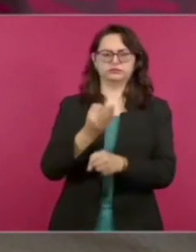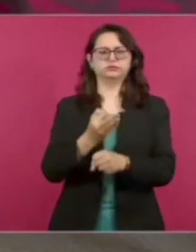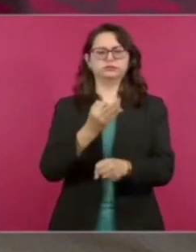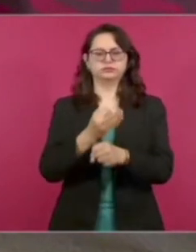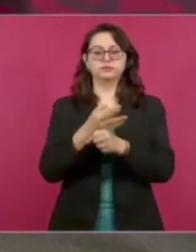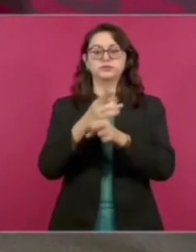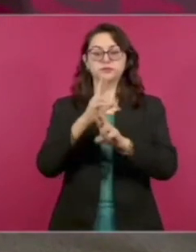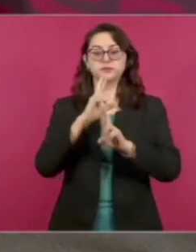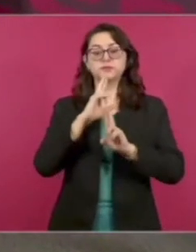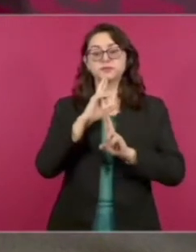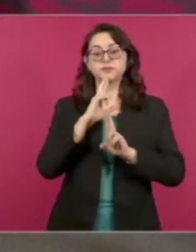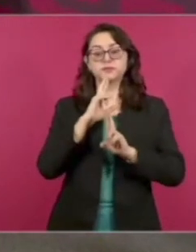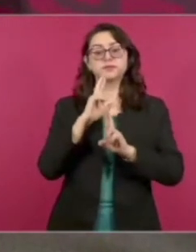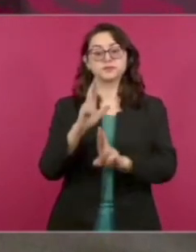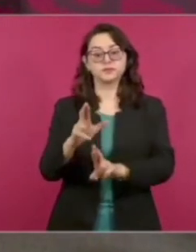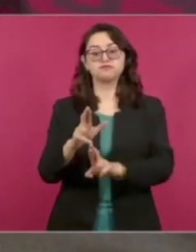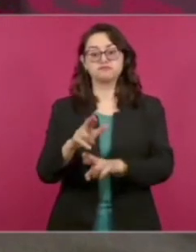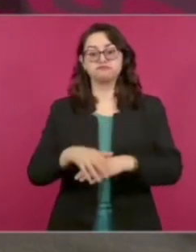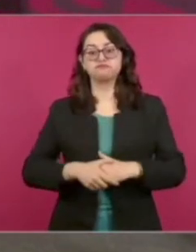se trata de